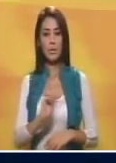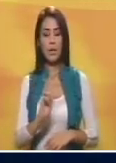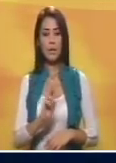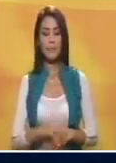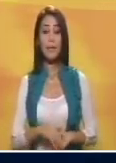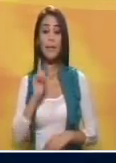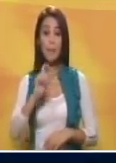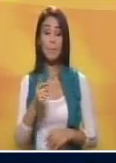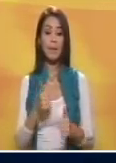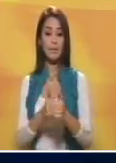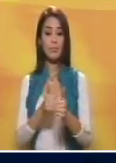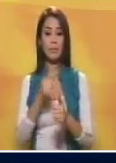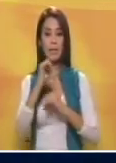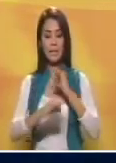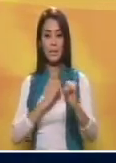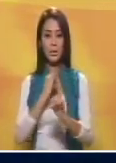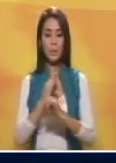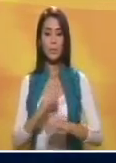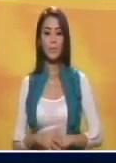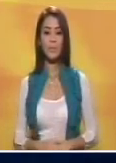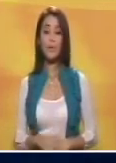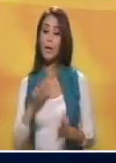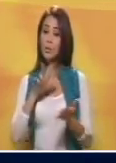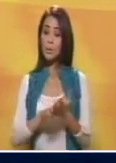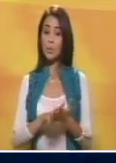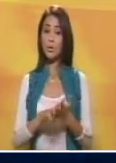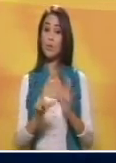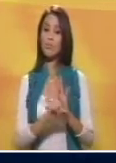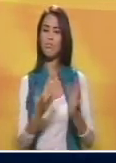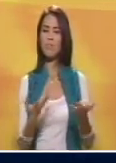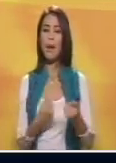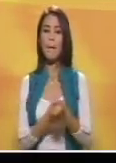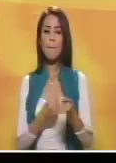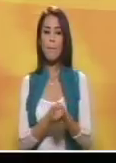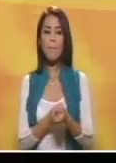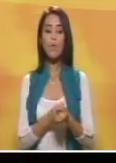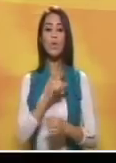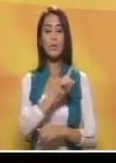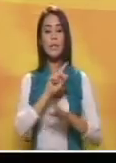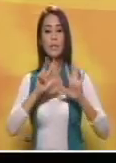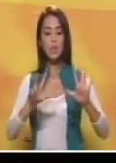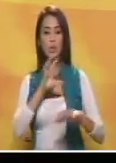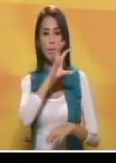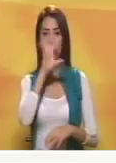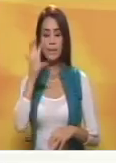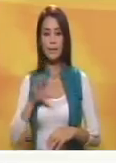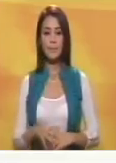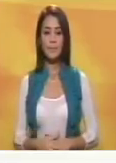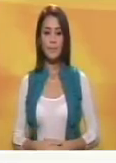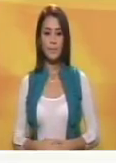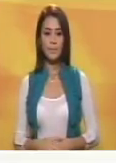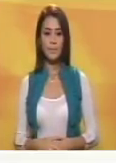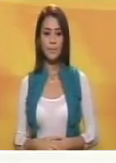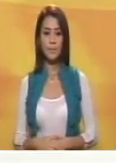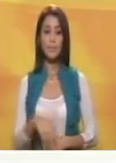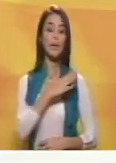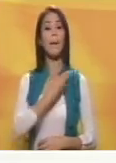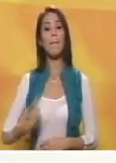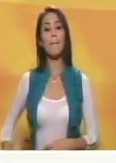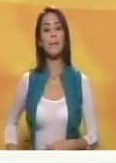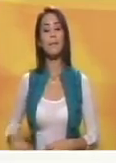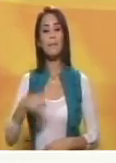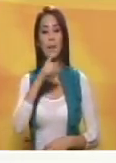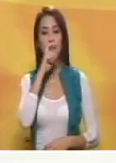como observadores internacionales. Para su aprobación, la resolución necesita el apoyo de 18 países miembros. El presidente